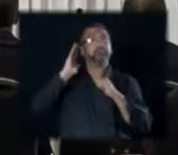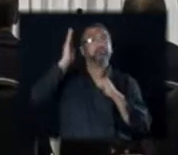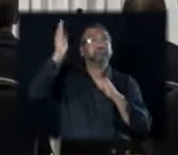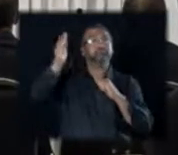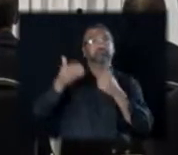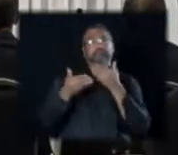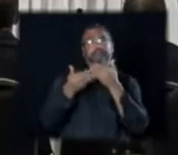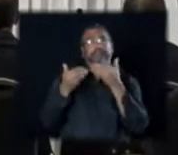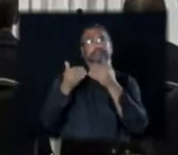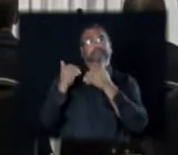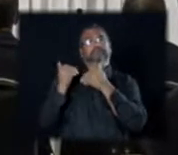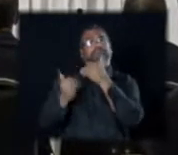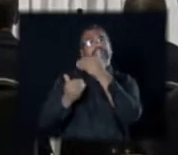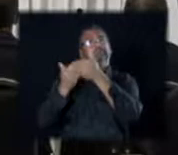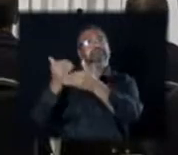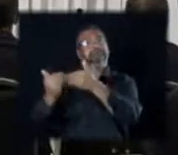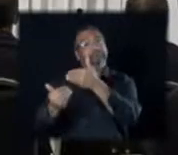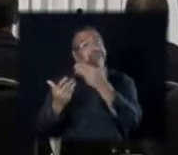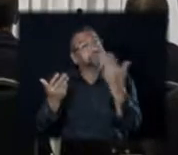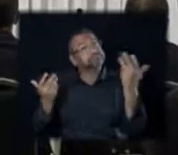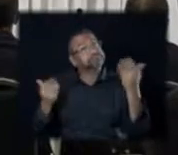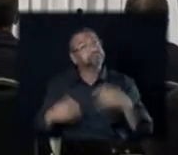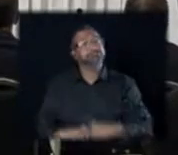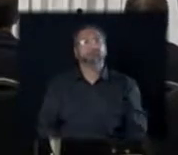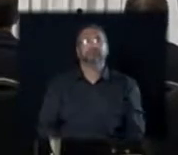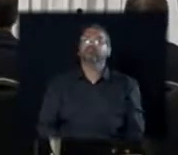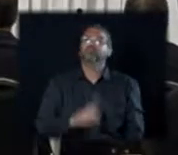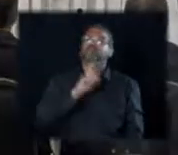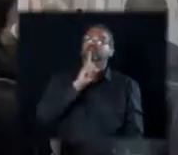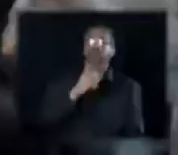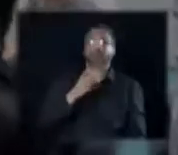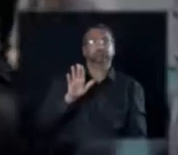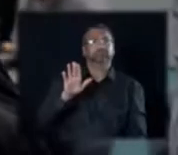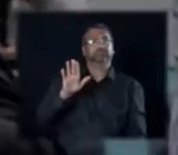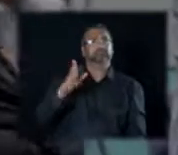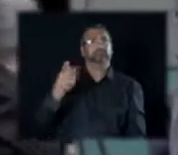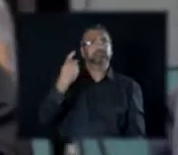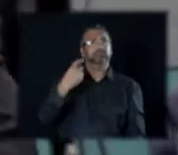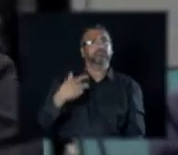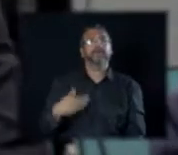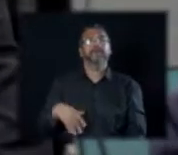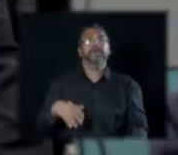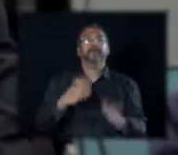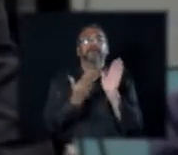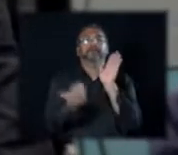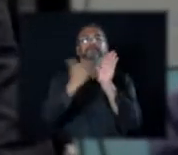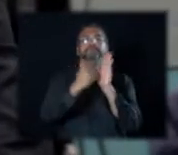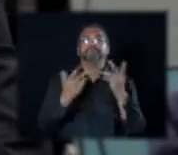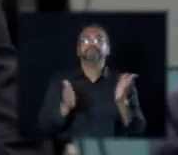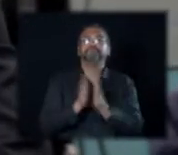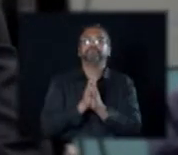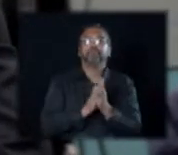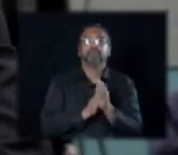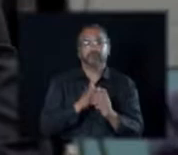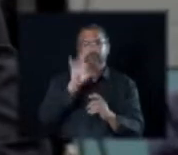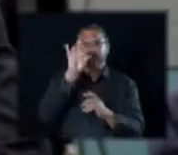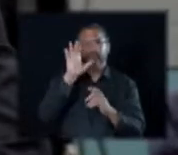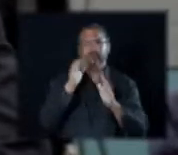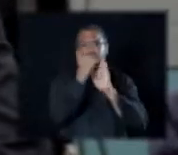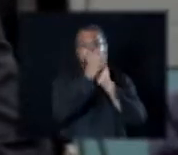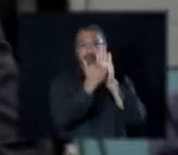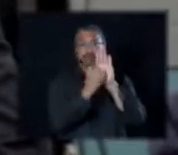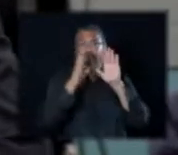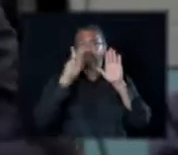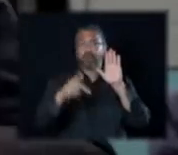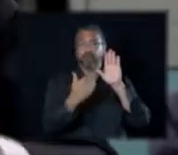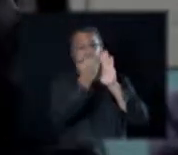para ustedes y para el que venga después que ustedes? Sí, una muy buena pregunta. Como dije anteriormente, más